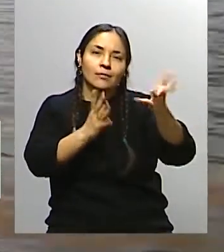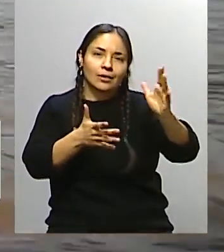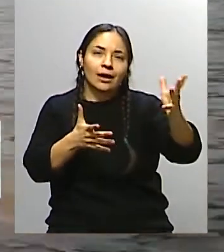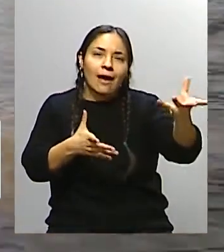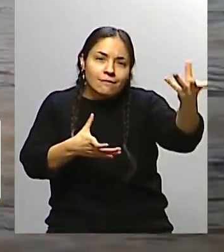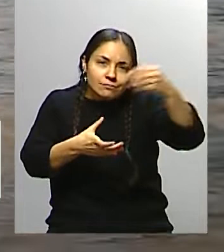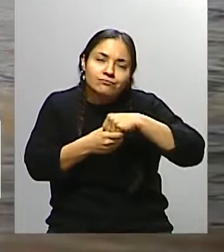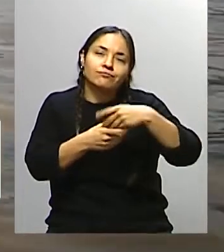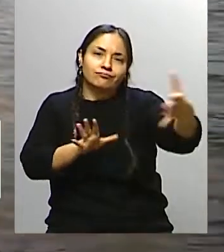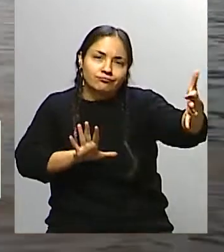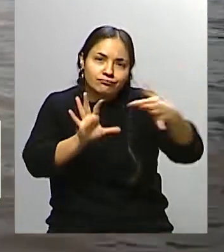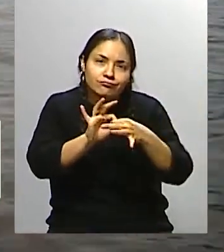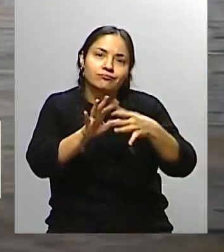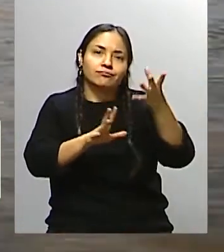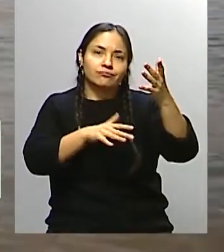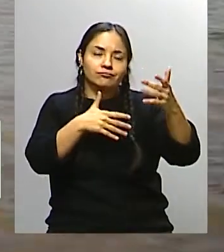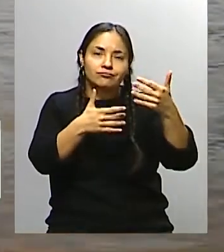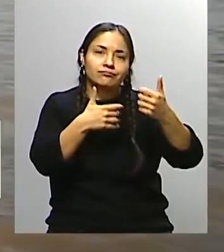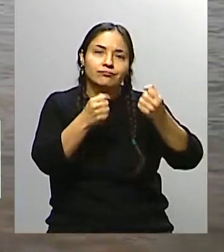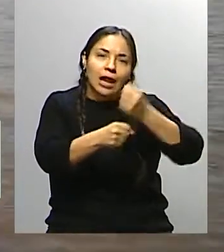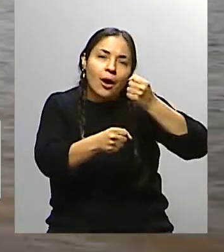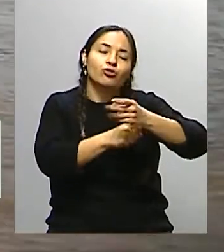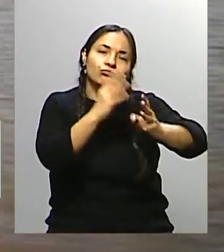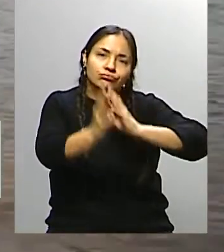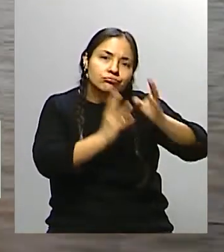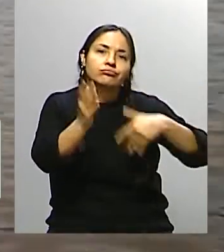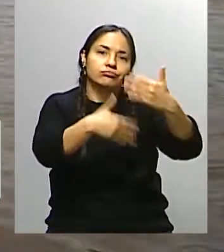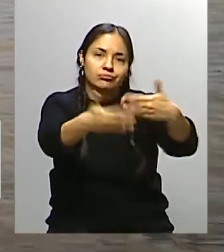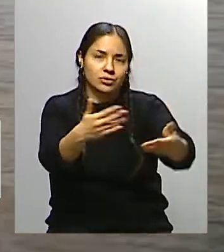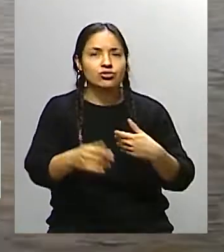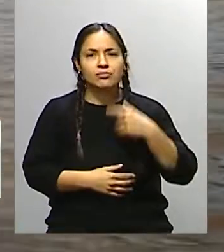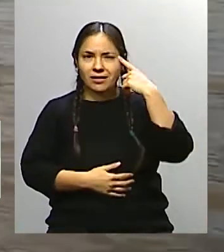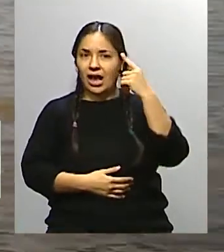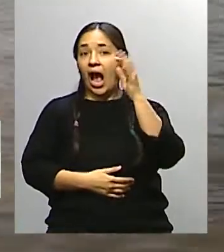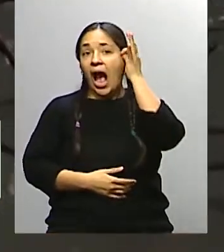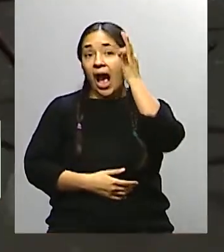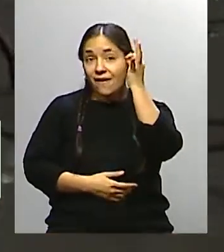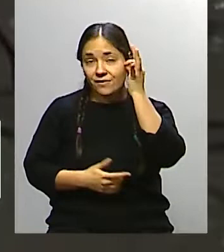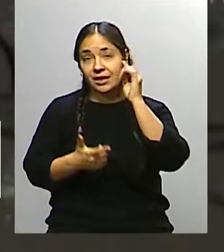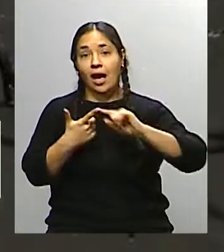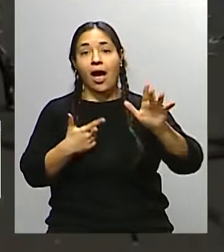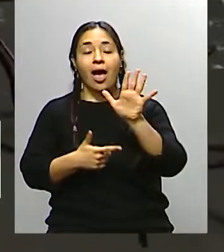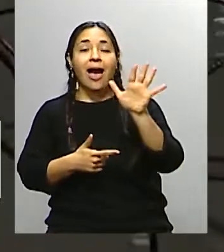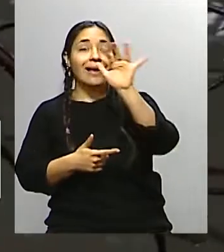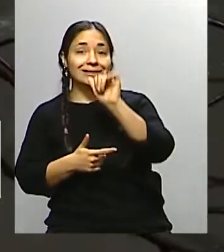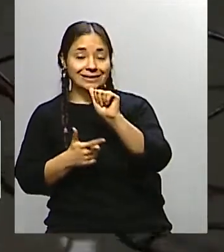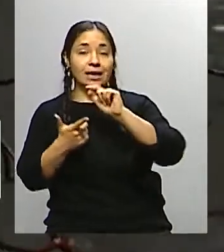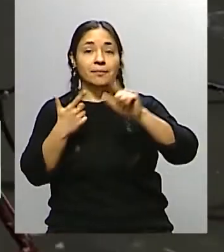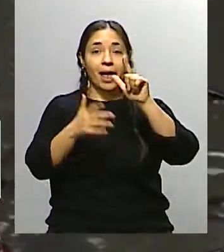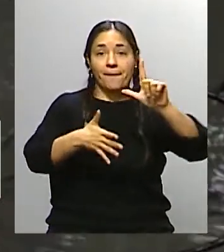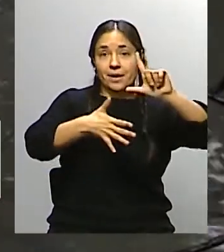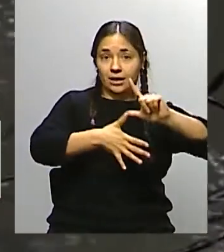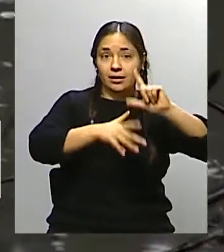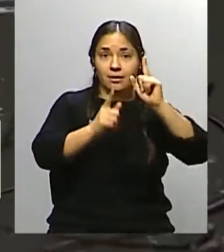yo creo que ya hay algunos ejemplos en algunas partes del mundo, en África, en Asia y en América Latina, pero siguen siendo